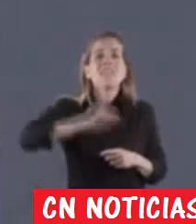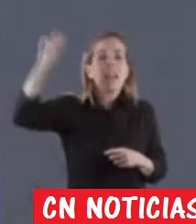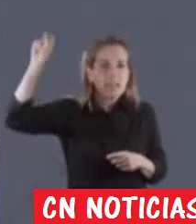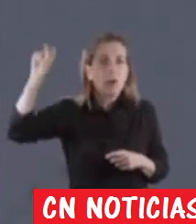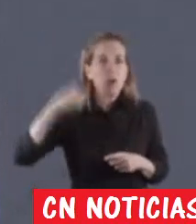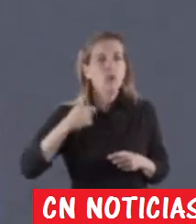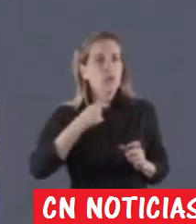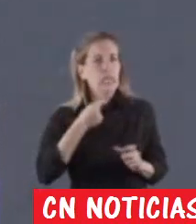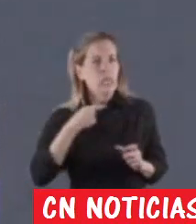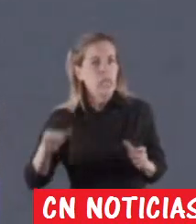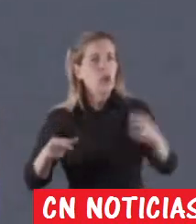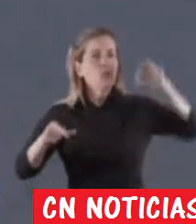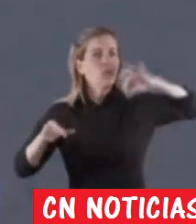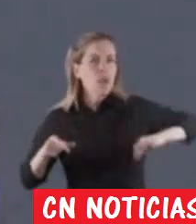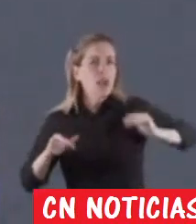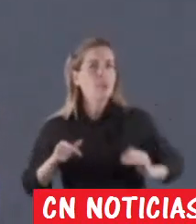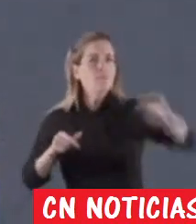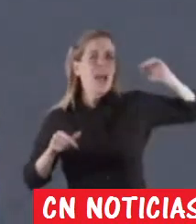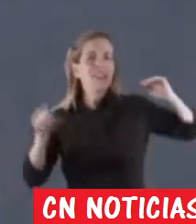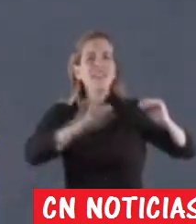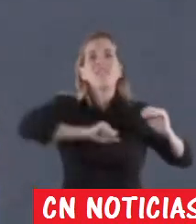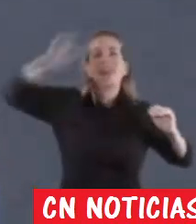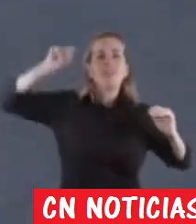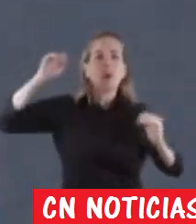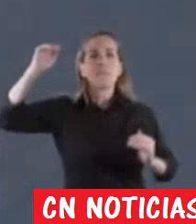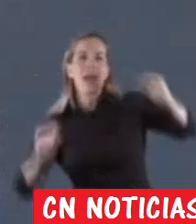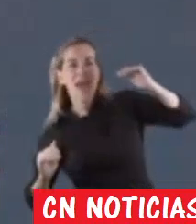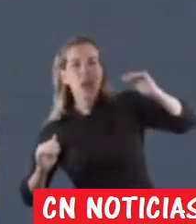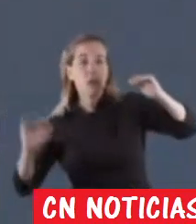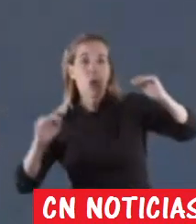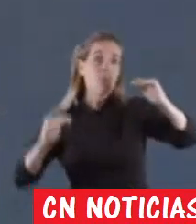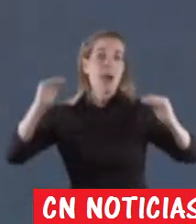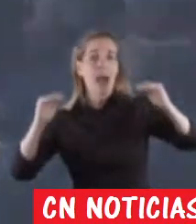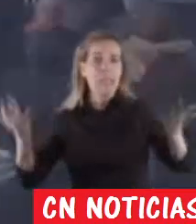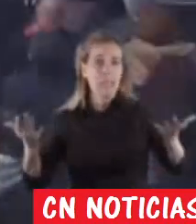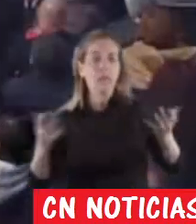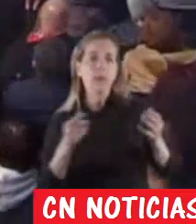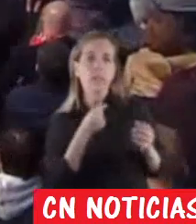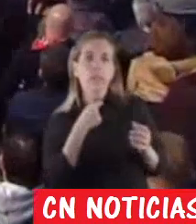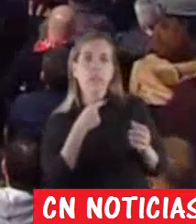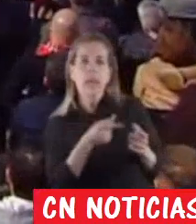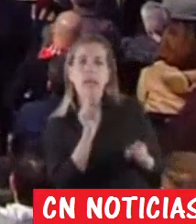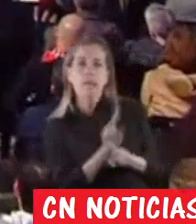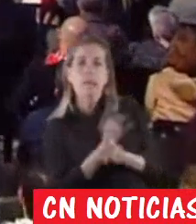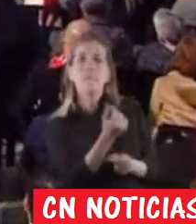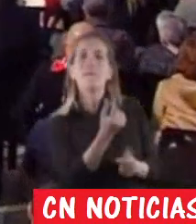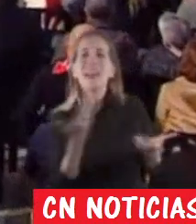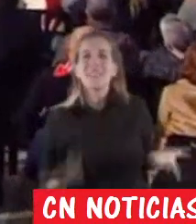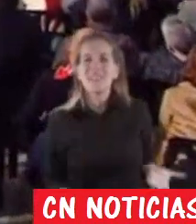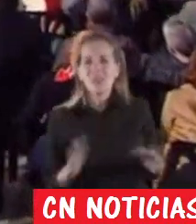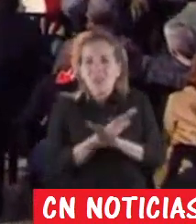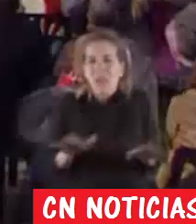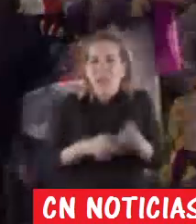le ganen a la inflación. Quieren que de una vez por todas los precios se contengan. Quiere que de una vez por todas los especuladores desaparezcan